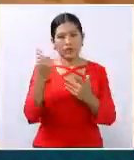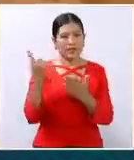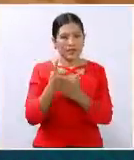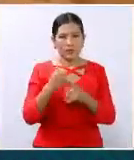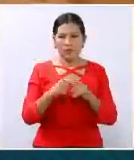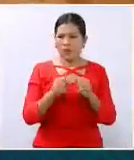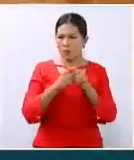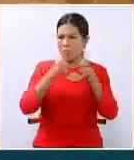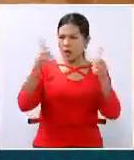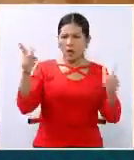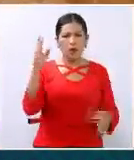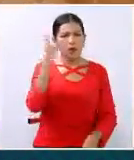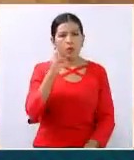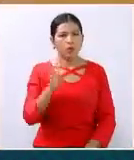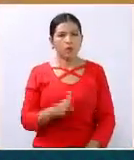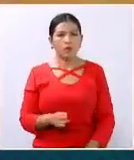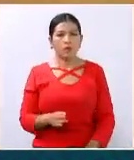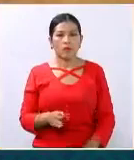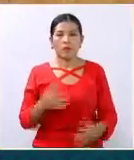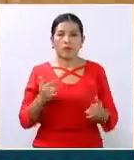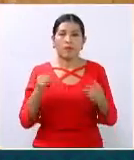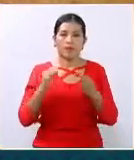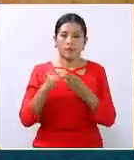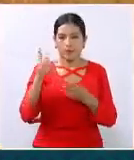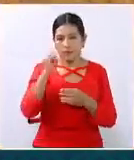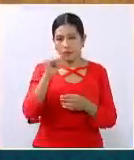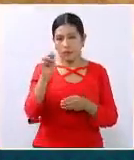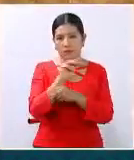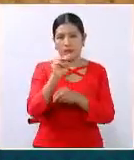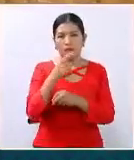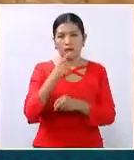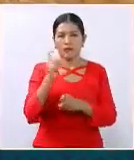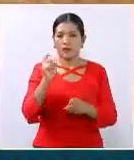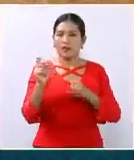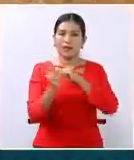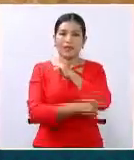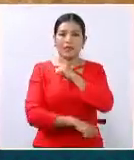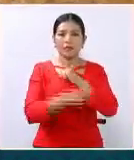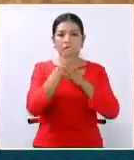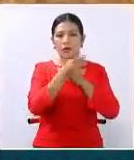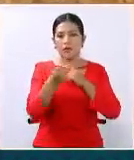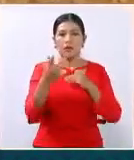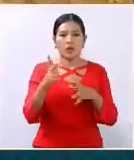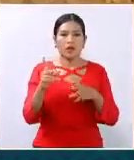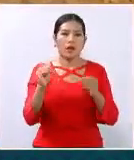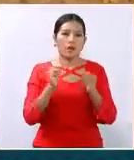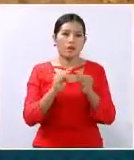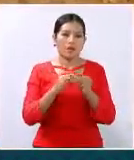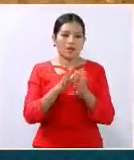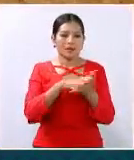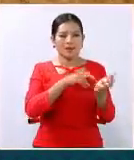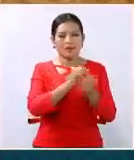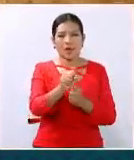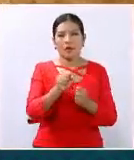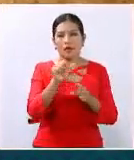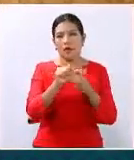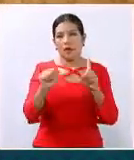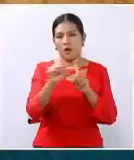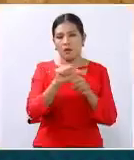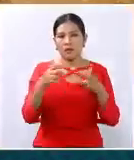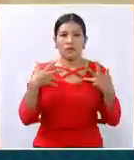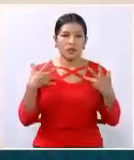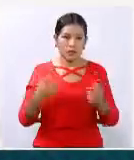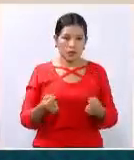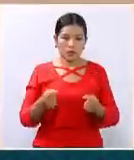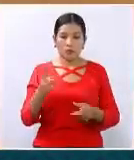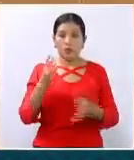La ministra pidió endurecer las sanciones para quienes atenten contra el medio ambiente y la salud de la población. Pide además a la justicia actuar